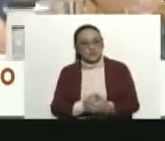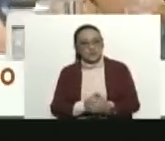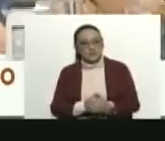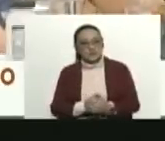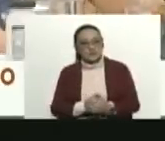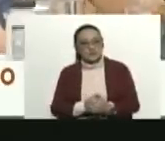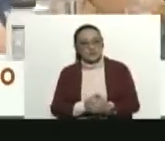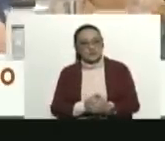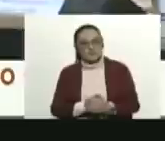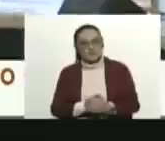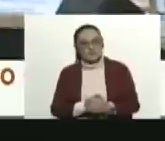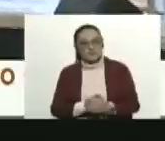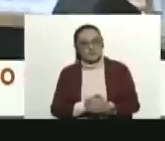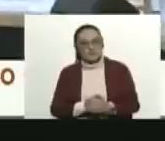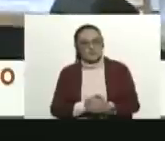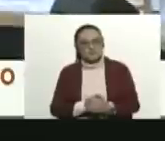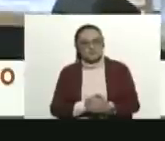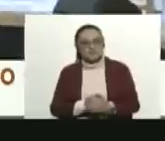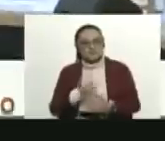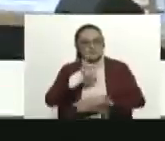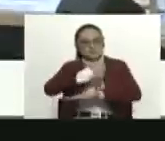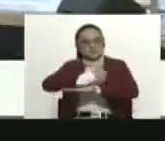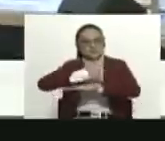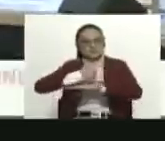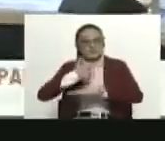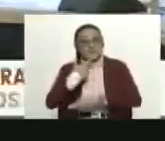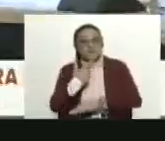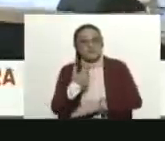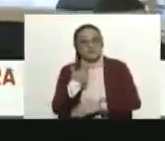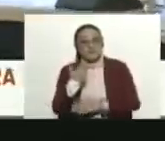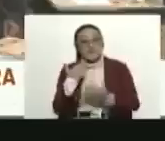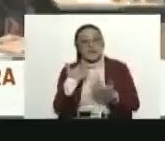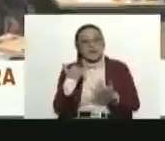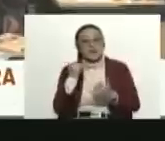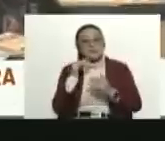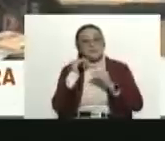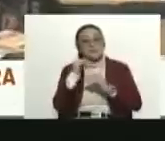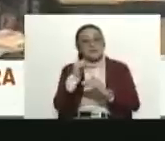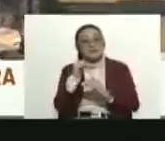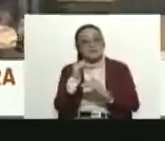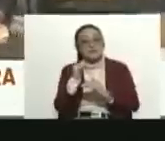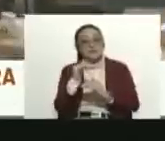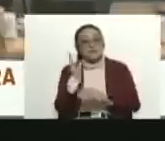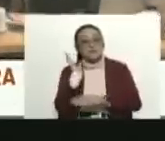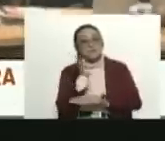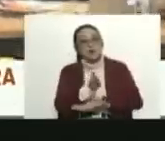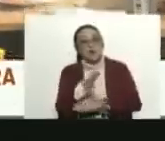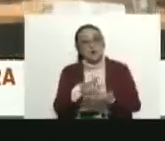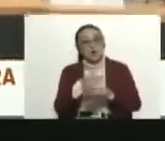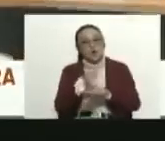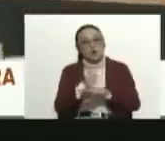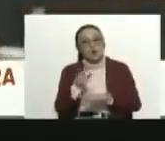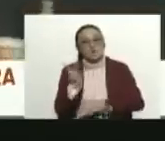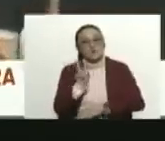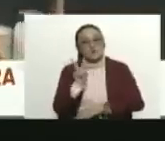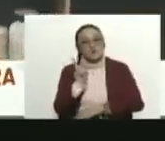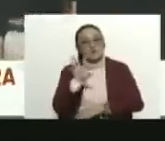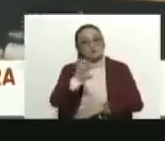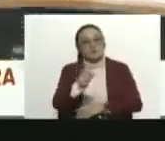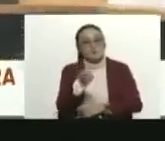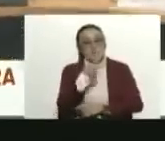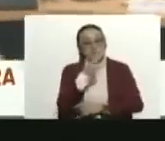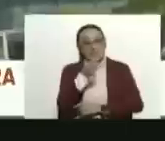centro. ¿Están haciendo trasplantes? Las autoridades también destacaron las limitaciones que han originado las sanciones a Venezuela para la adquisición